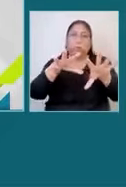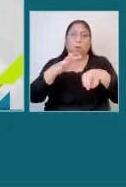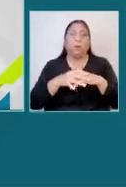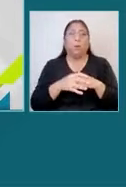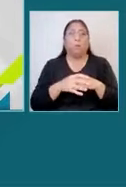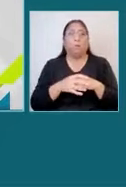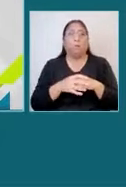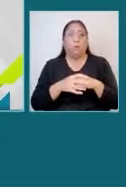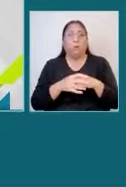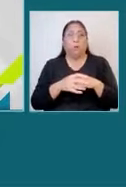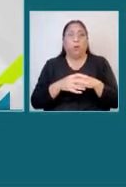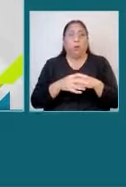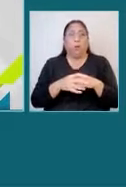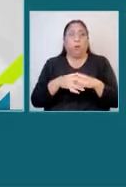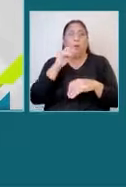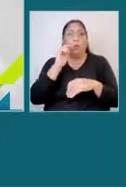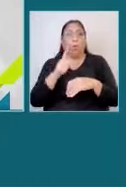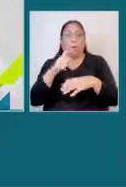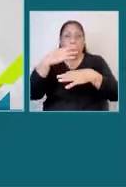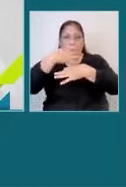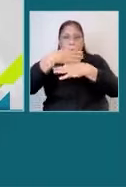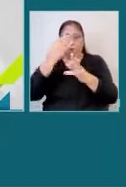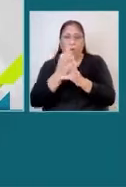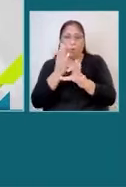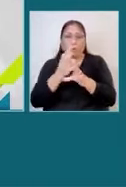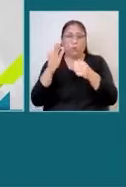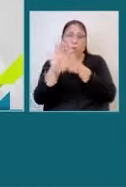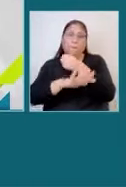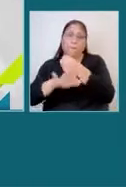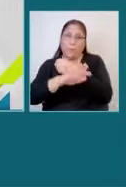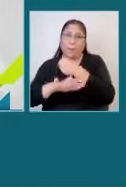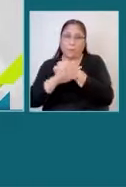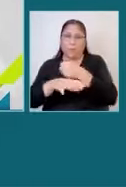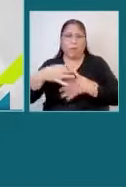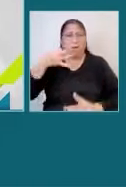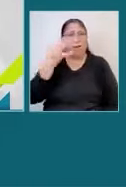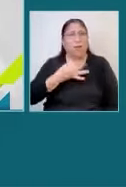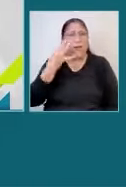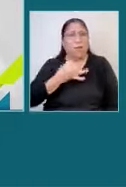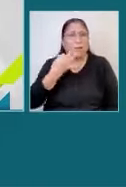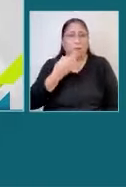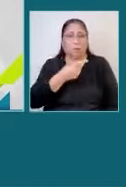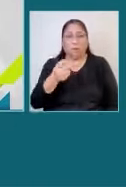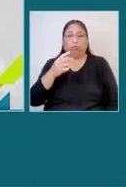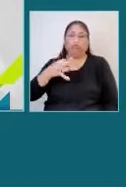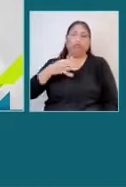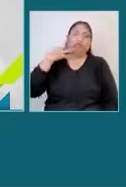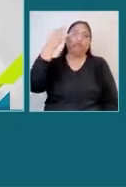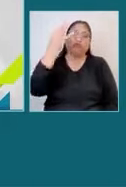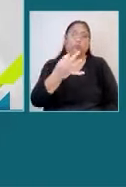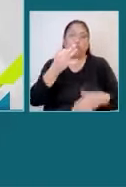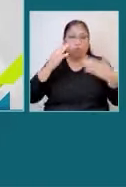digamos, una formación básica de mayor calidad a los futuros gestores del bosque.